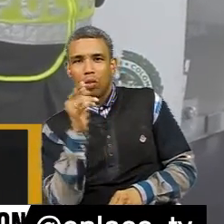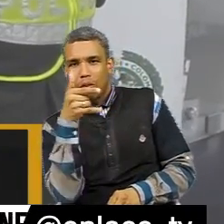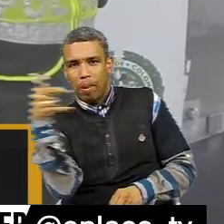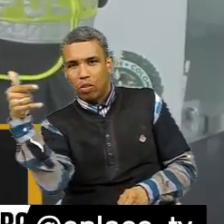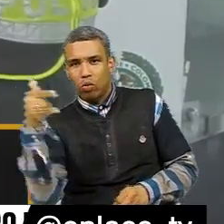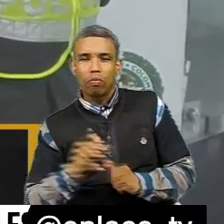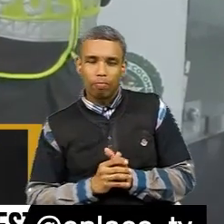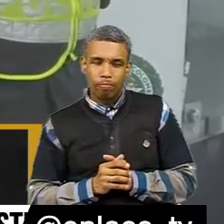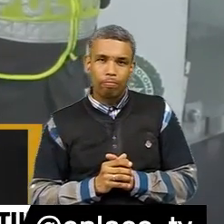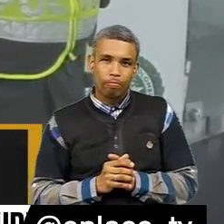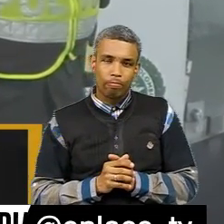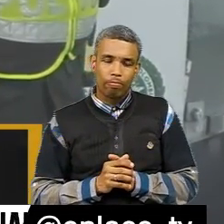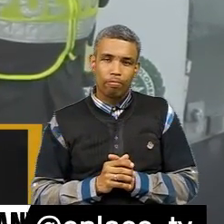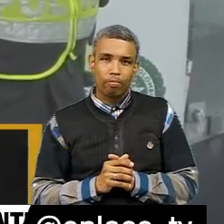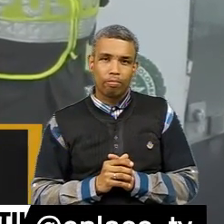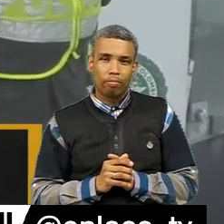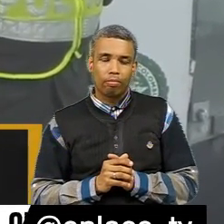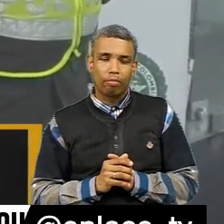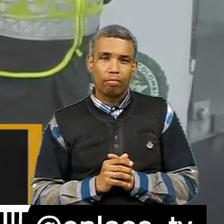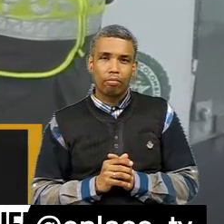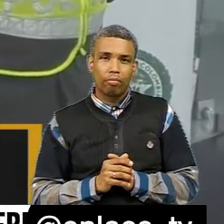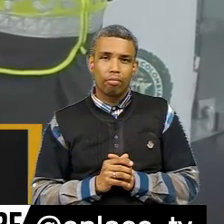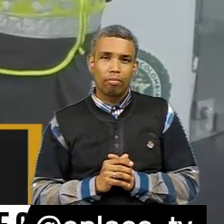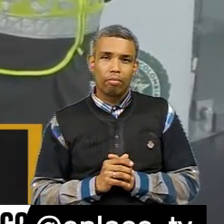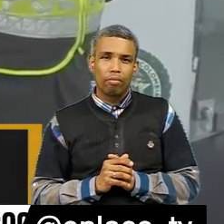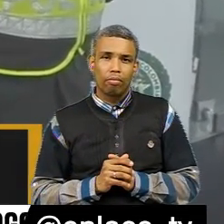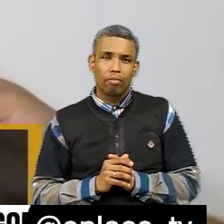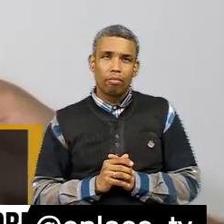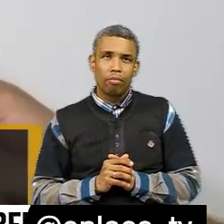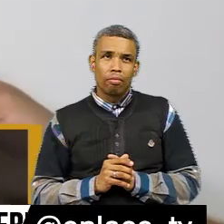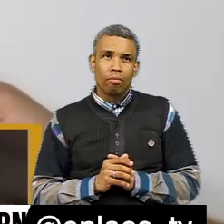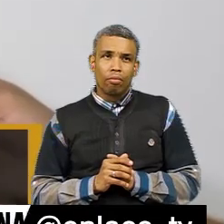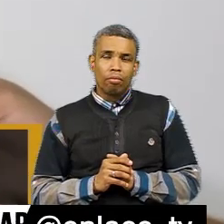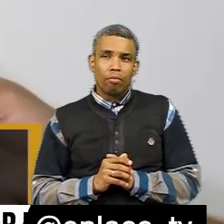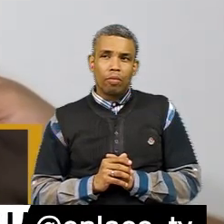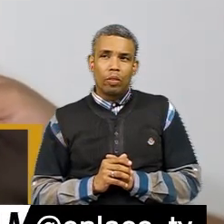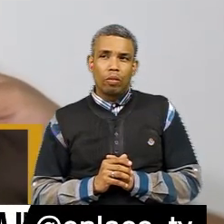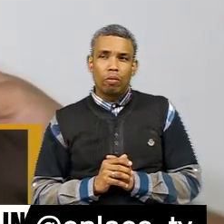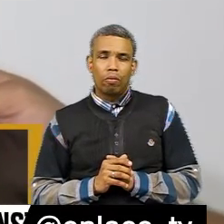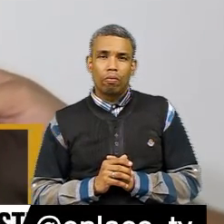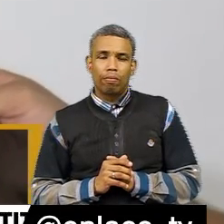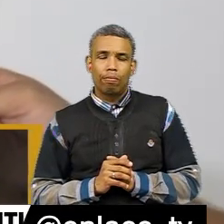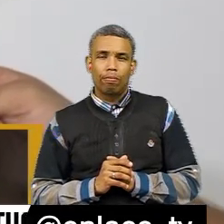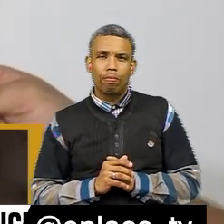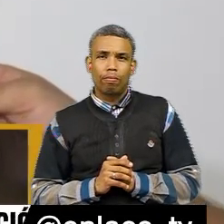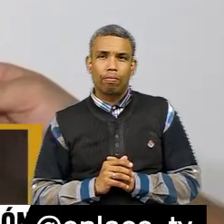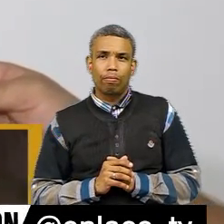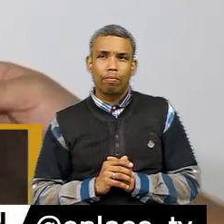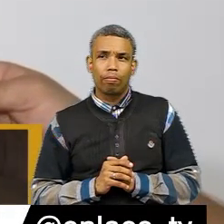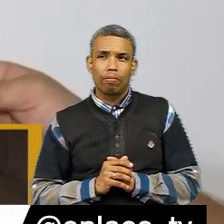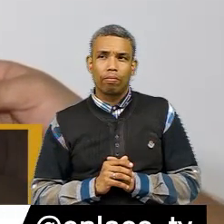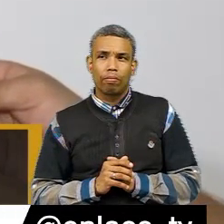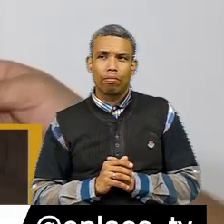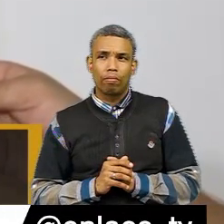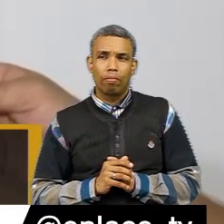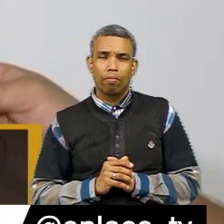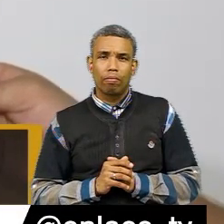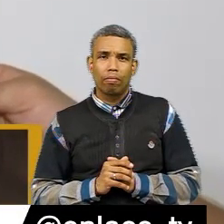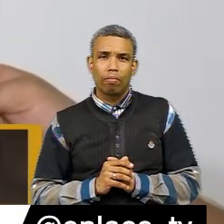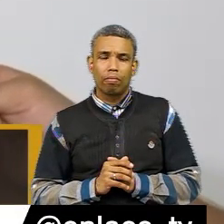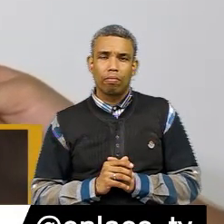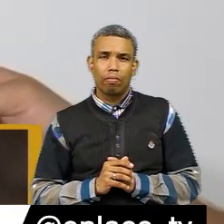después de un hecho negativo, unas lesiones comunes que se habían presentado, al requerir esta persona,